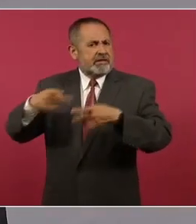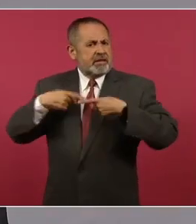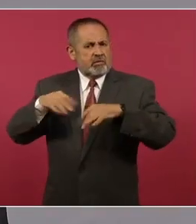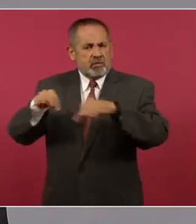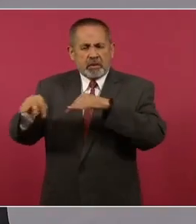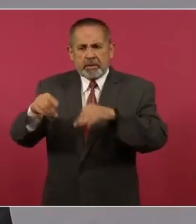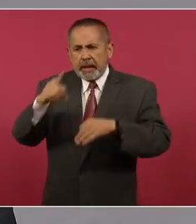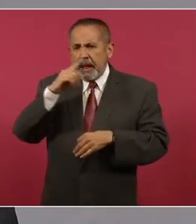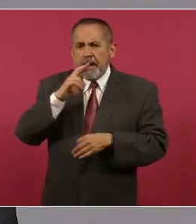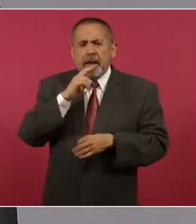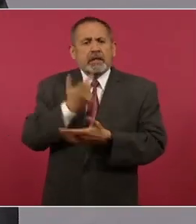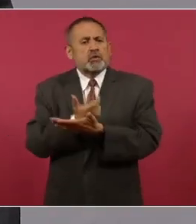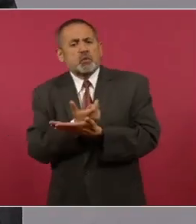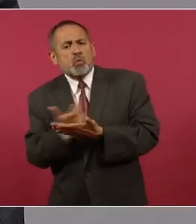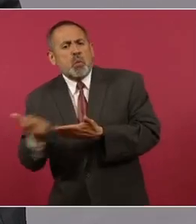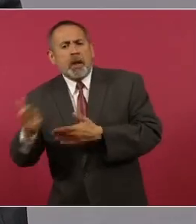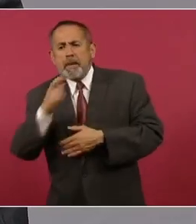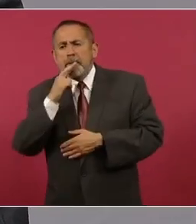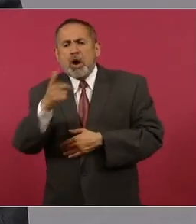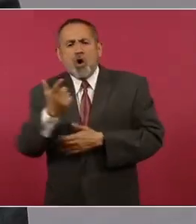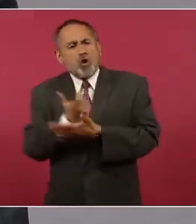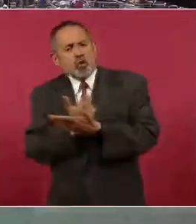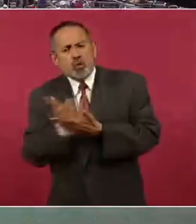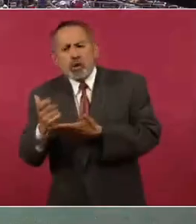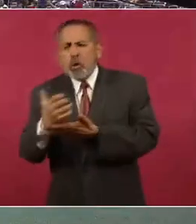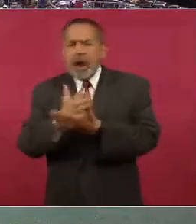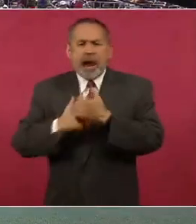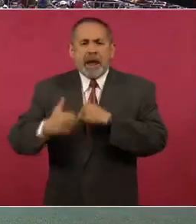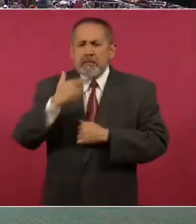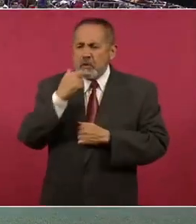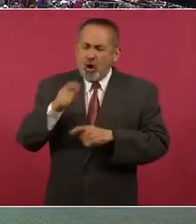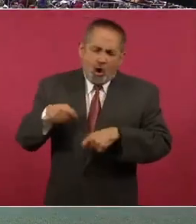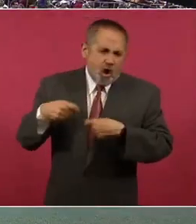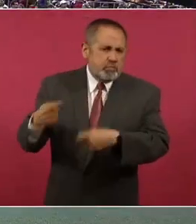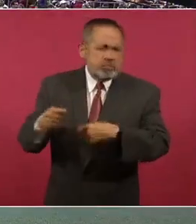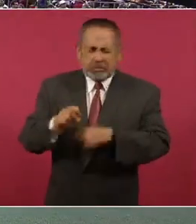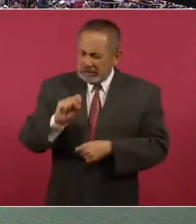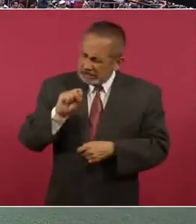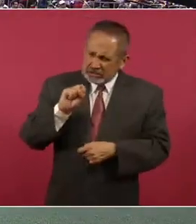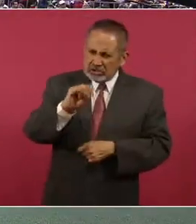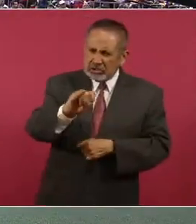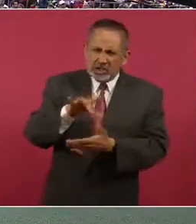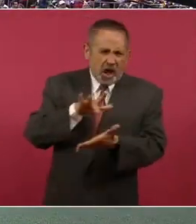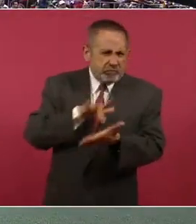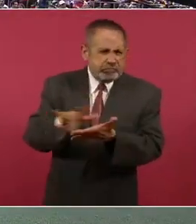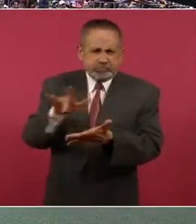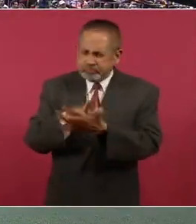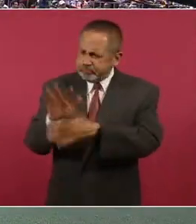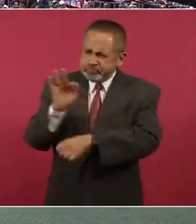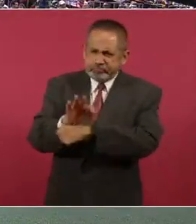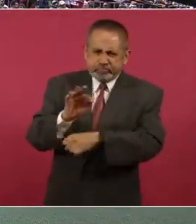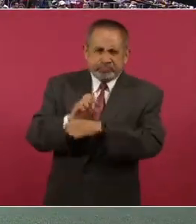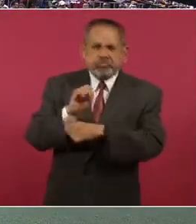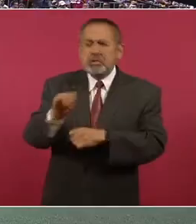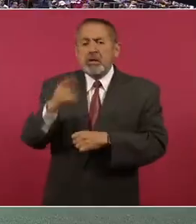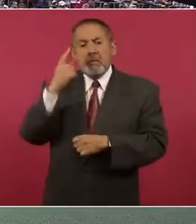por mejores salarios y por mejores condiciones